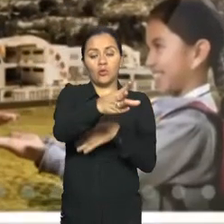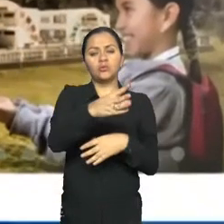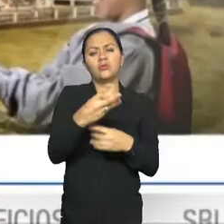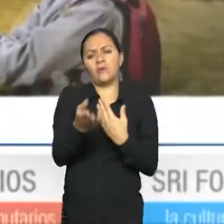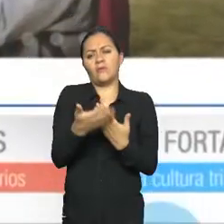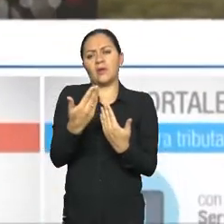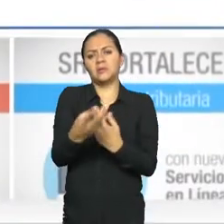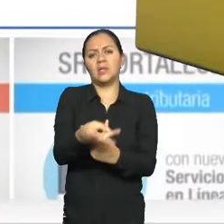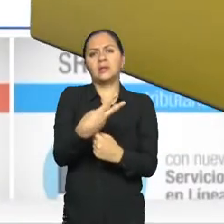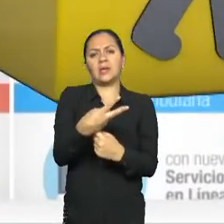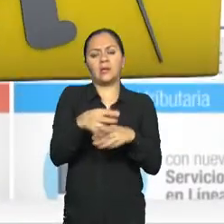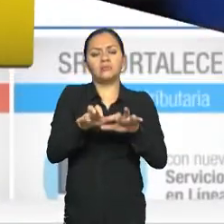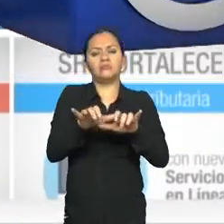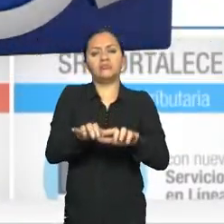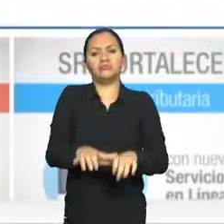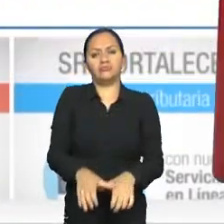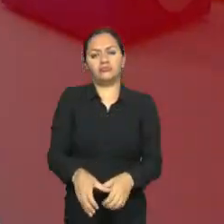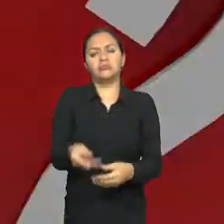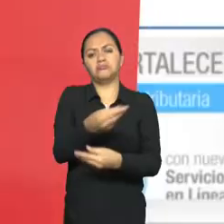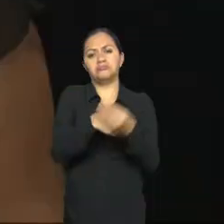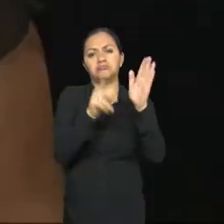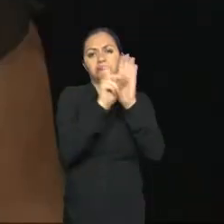por Internet.